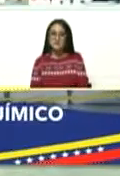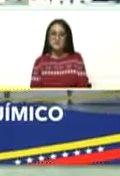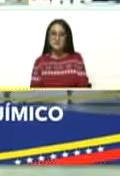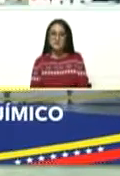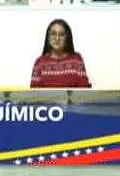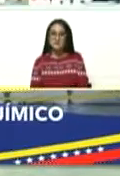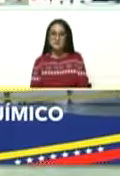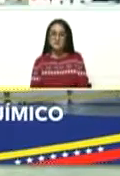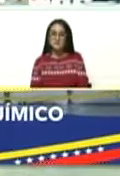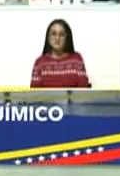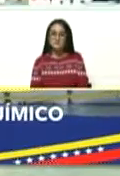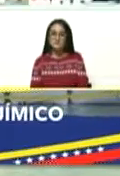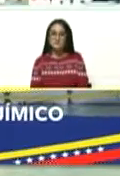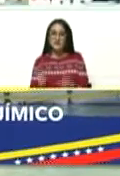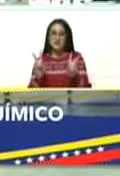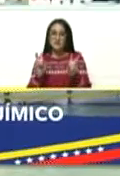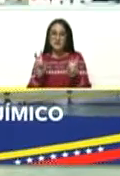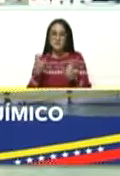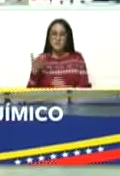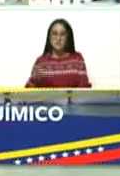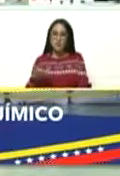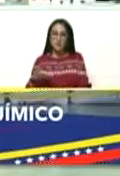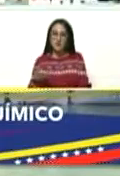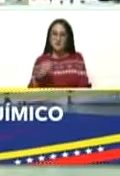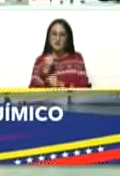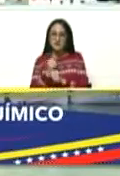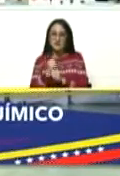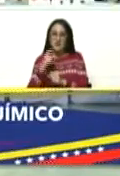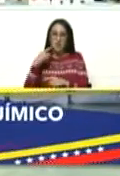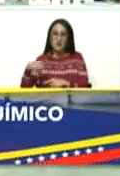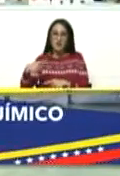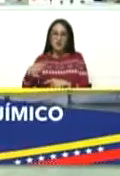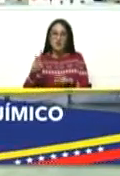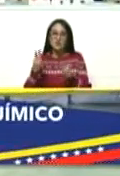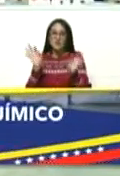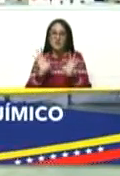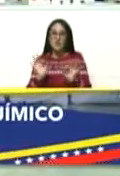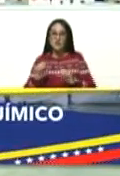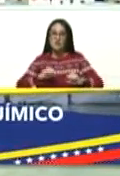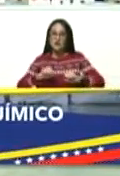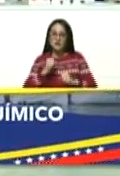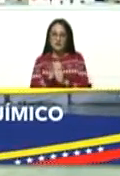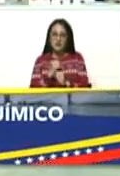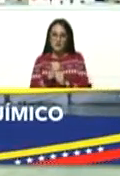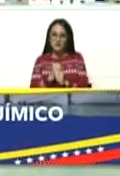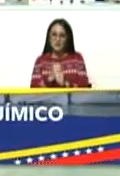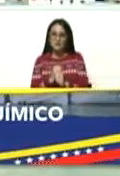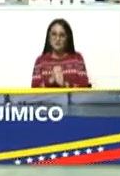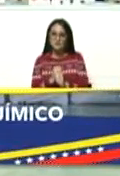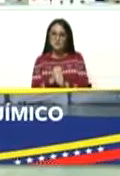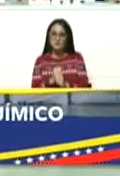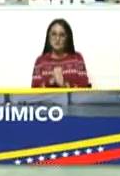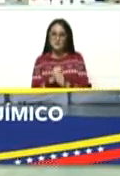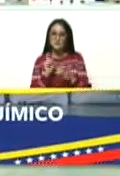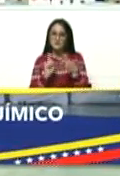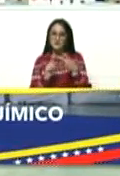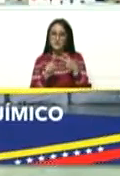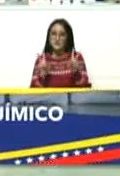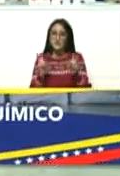Puntos nodales del trabajo diario, el nuevo modelo de gestión. Punto